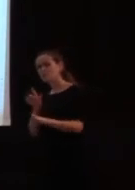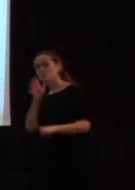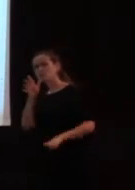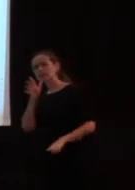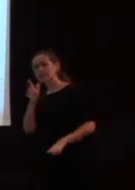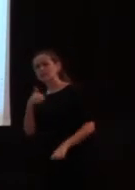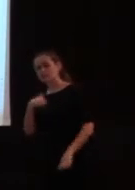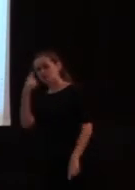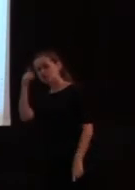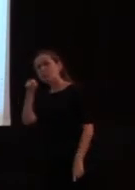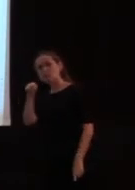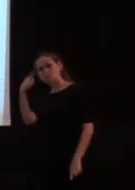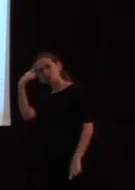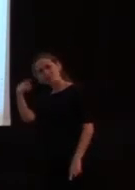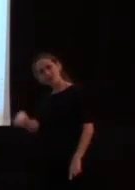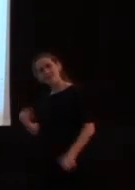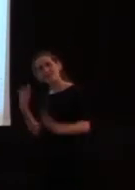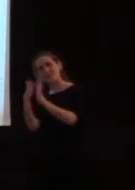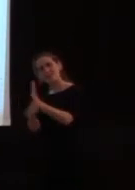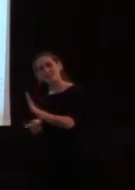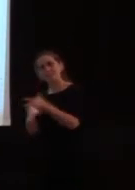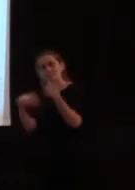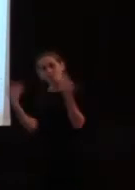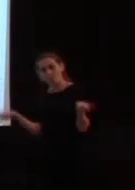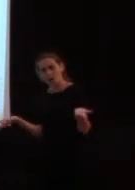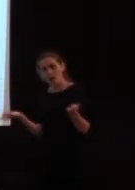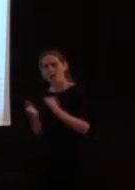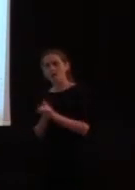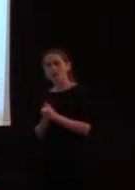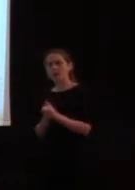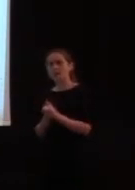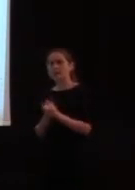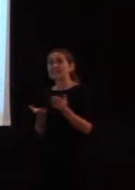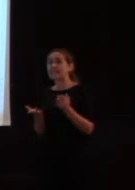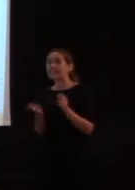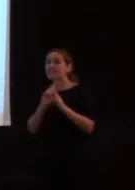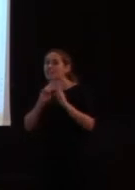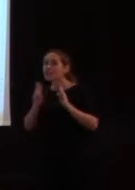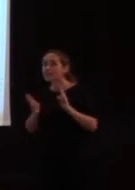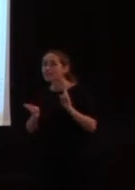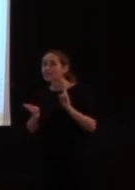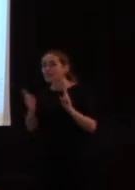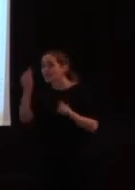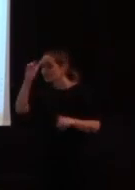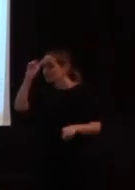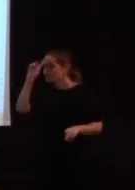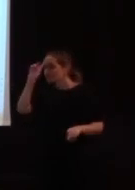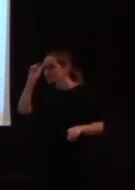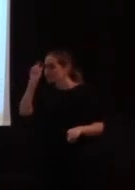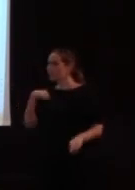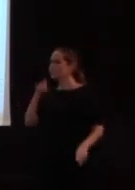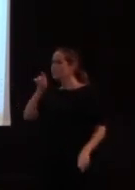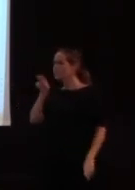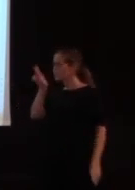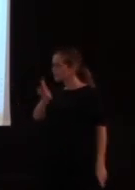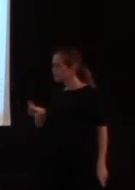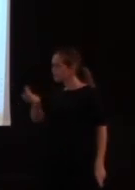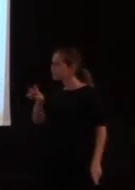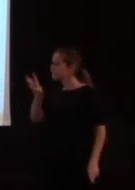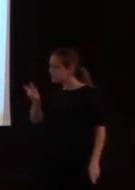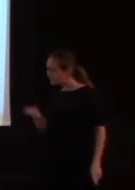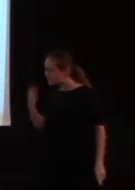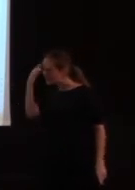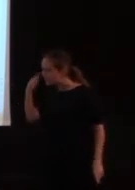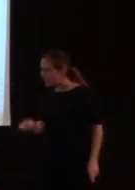respuesta? Y la niña dice, bueno, es que no la sé. El profesor insiste y al final le dice, es que